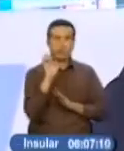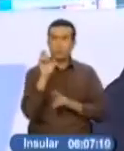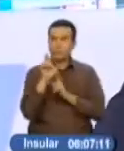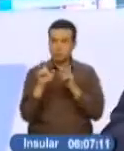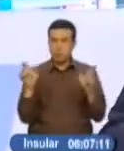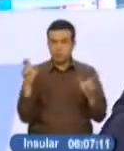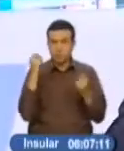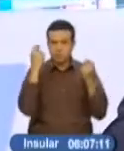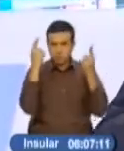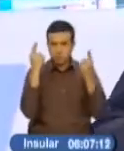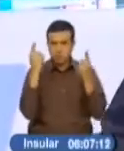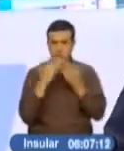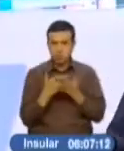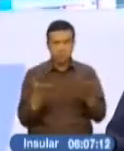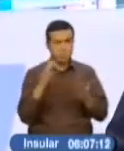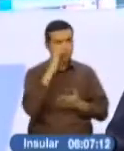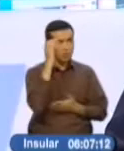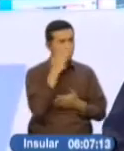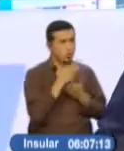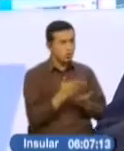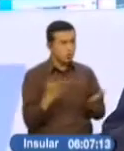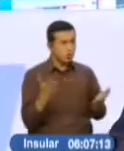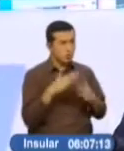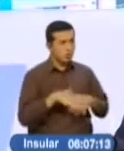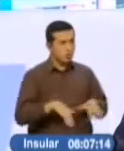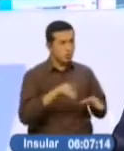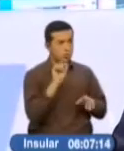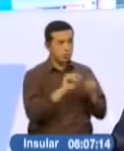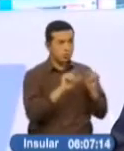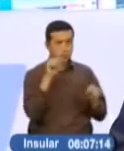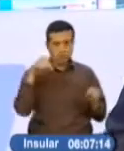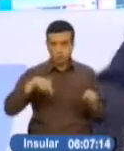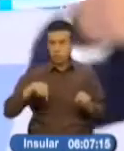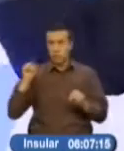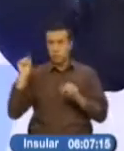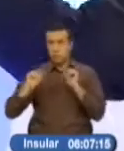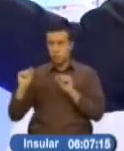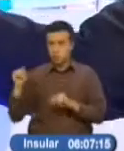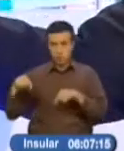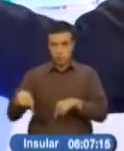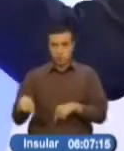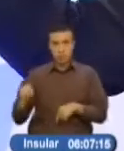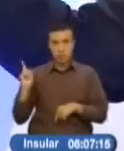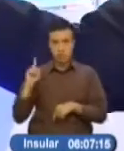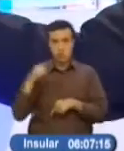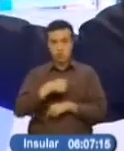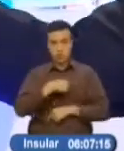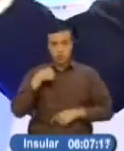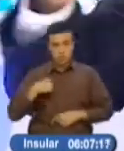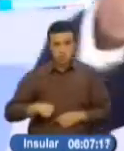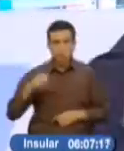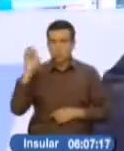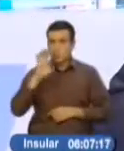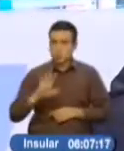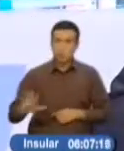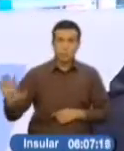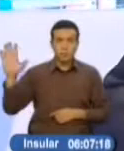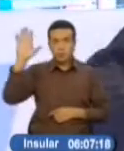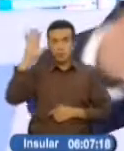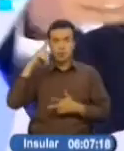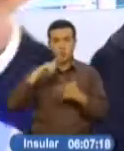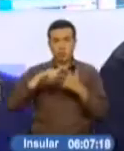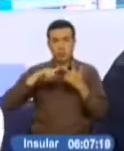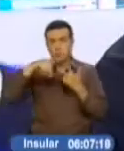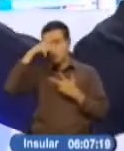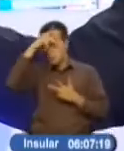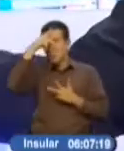ciudadanía percibió que los productos colombianos que compramos acá se abarataron? Y lo mismo pasa con los productos chinos y con los europeos y con los del